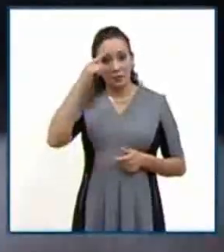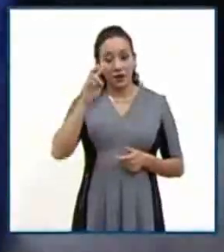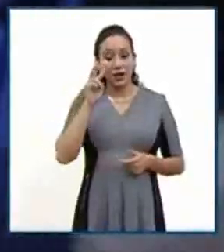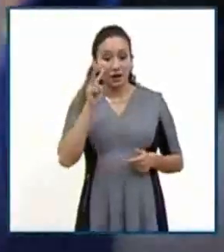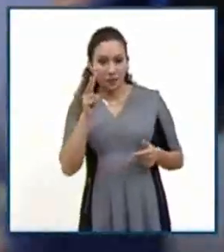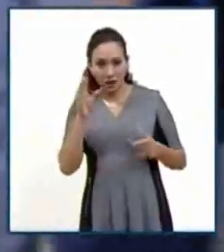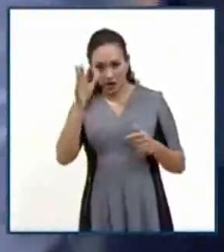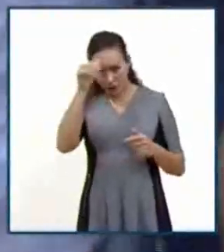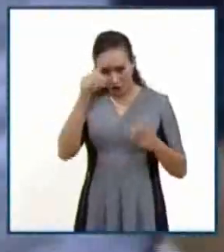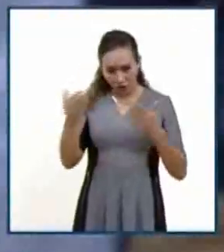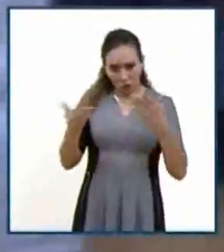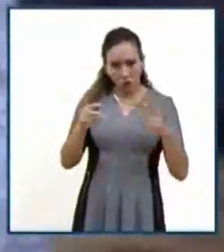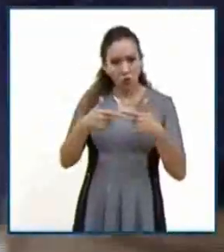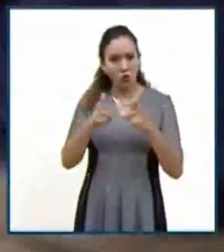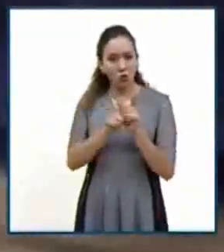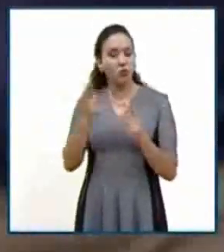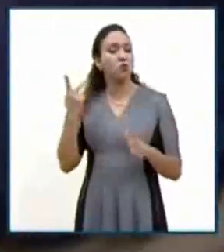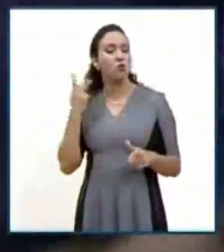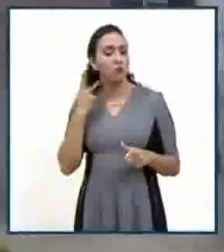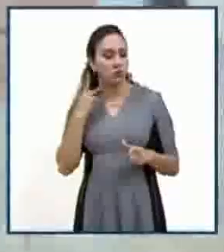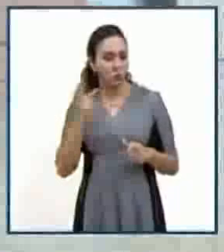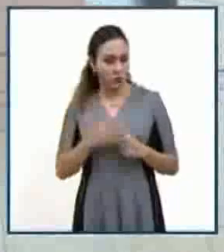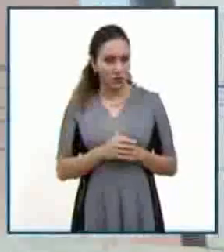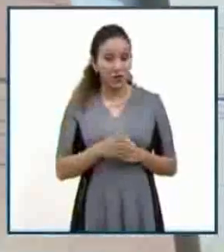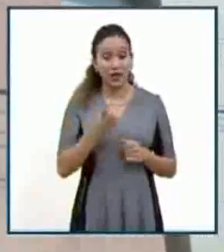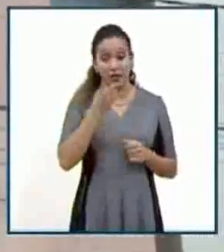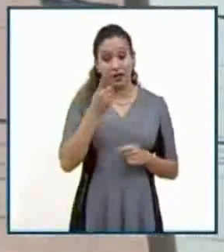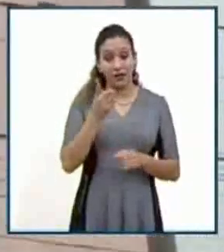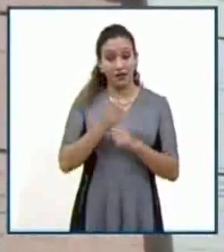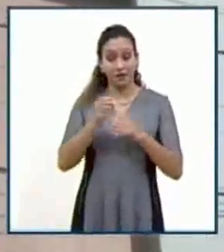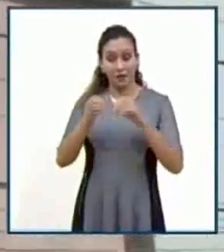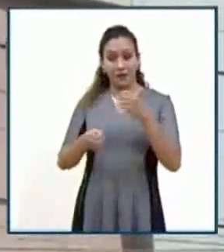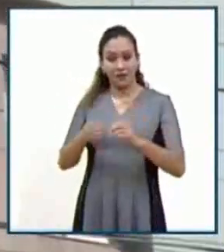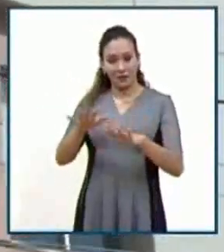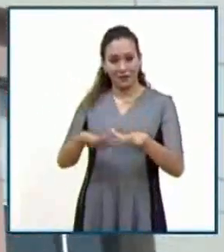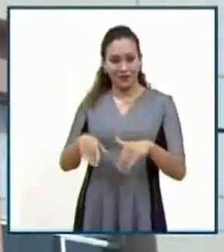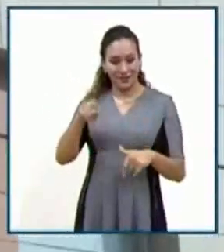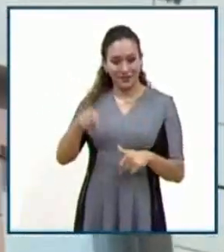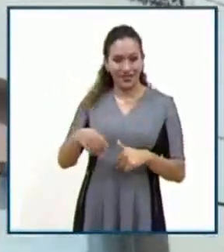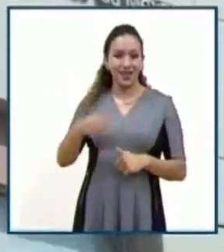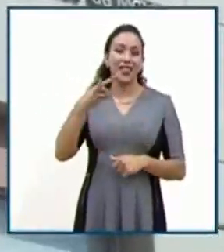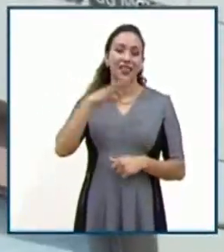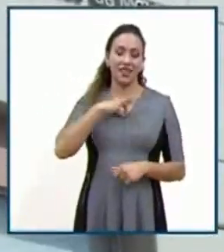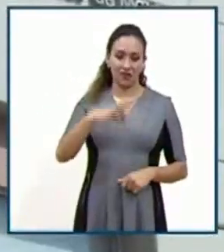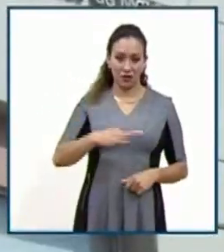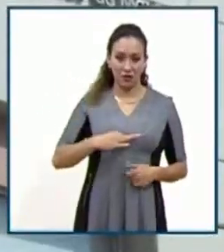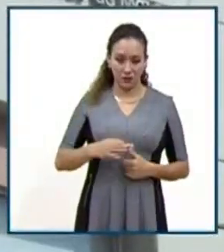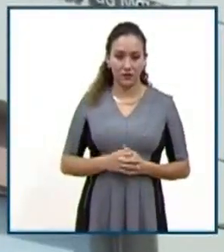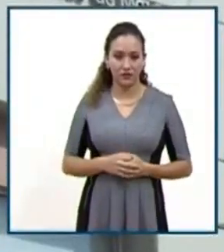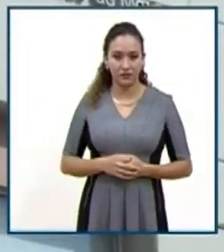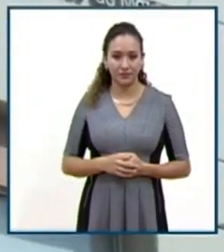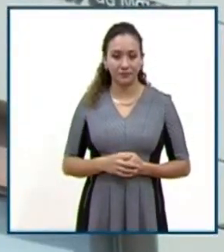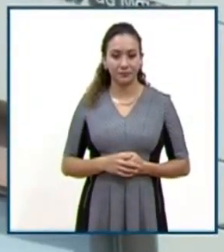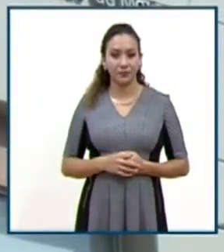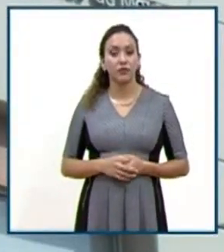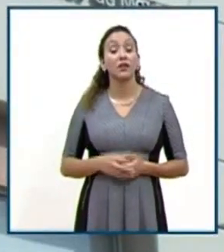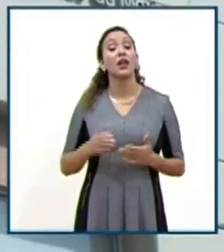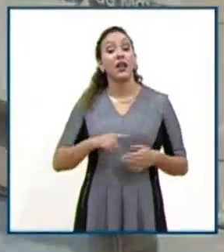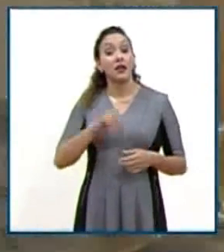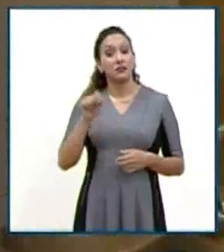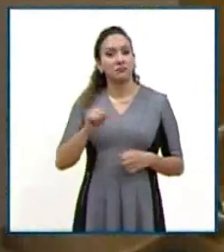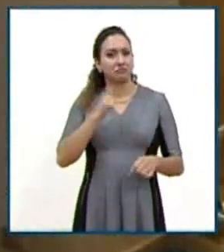cada género. Además, corroboró que las postulaciones se realizaran conforme a los bloques de competitividad para garantizar que las